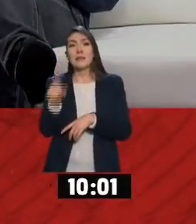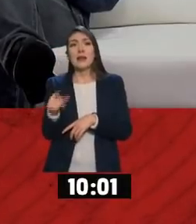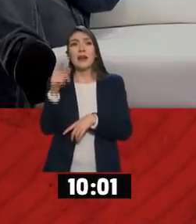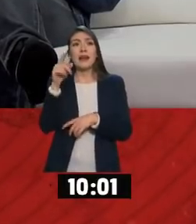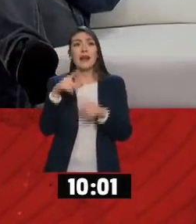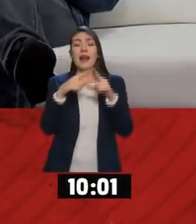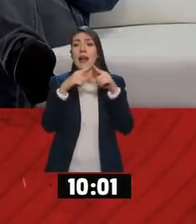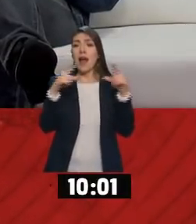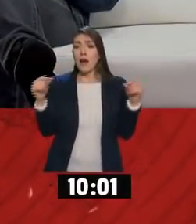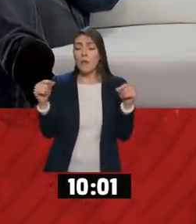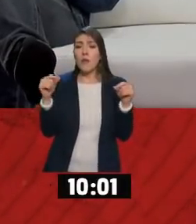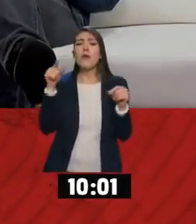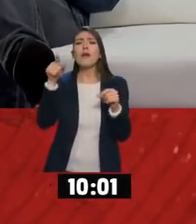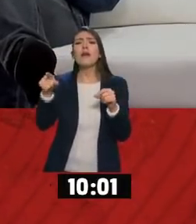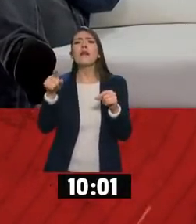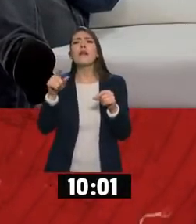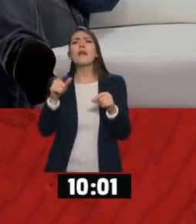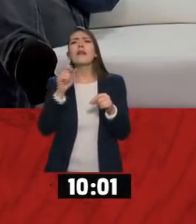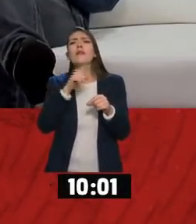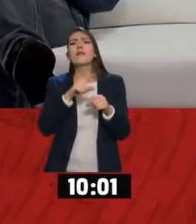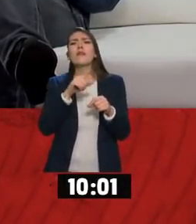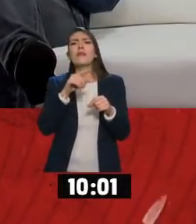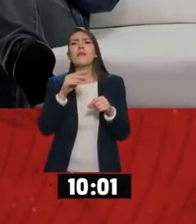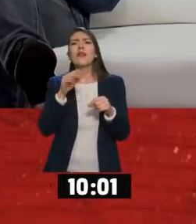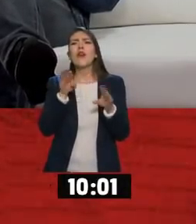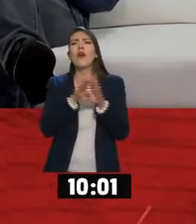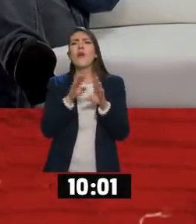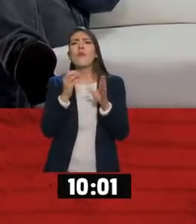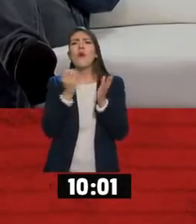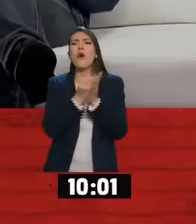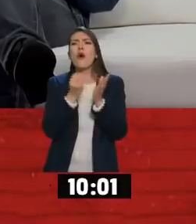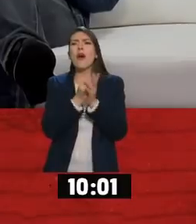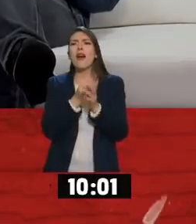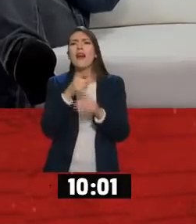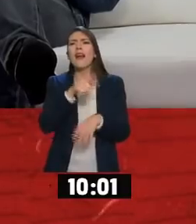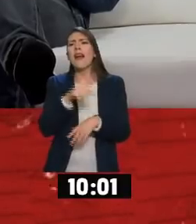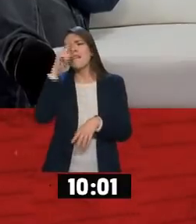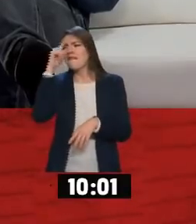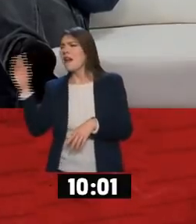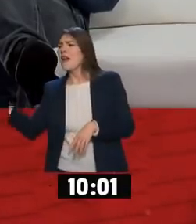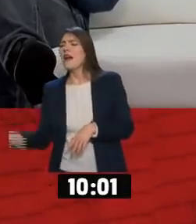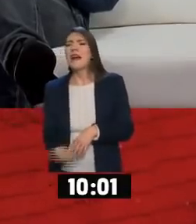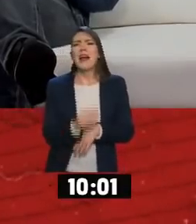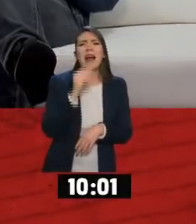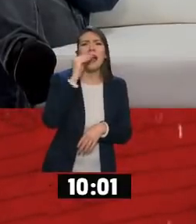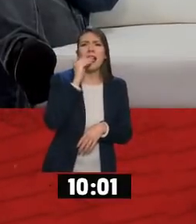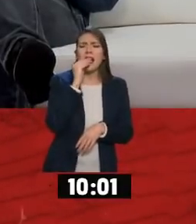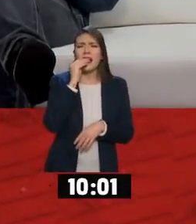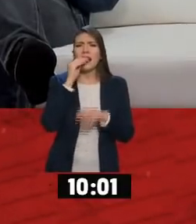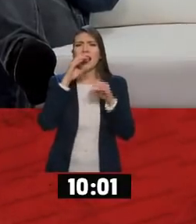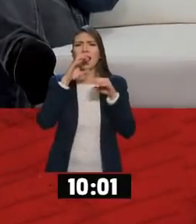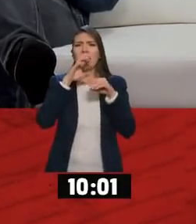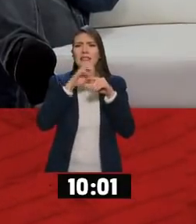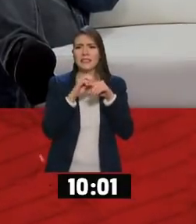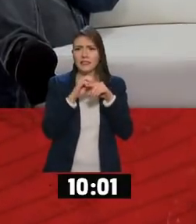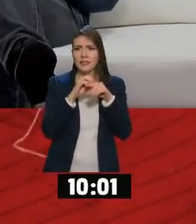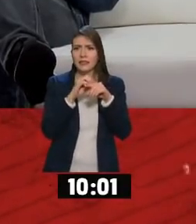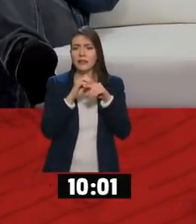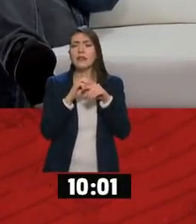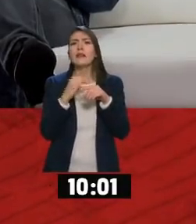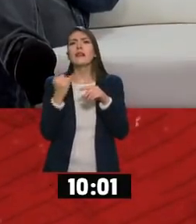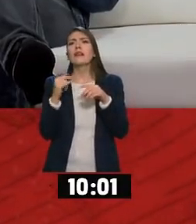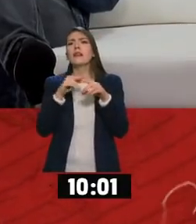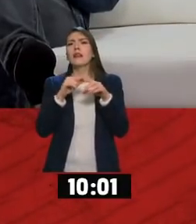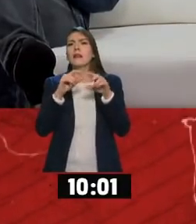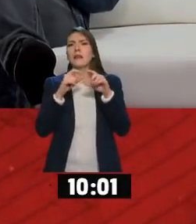país que obtuvo medalla de oro y se le hizo fácil morderla como si él hubiera sido el atleta y demás. Y obviamente marcó la medalla porque pues tiene